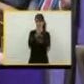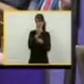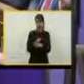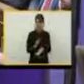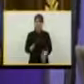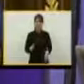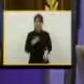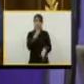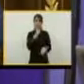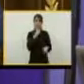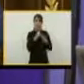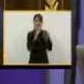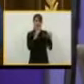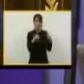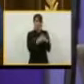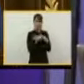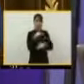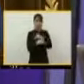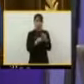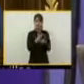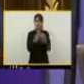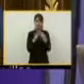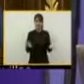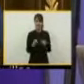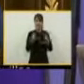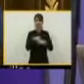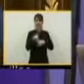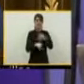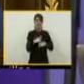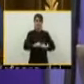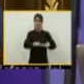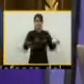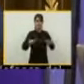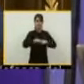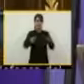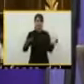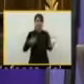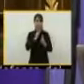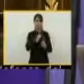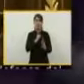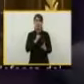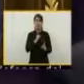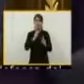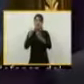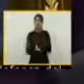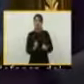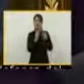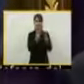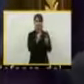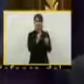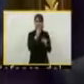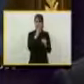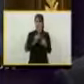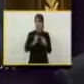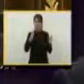Yo lo que digo es que si hacemos balance y pasamos por el tamiz de la izquierda o la derecha, el acuerdo es un acuerdo netamente de izquierdas. Luego podemos entrar a concretar qué es más de izquierdas o de